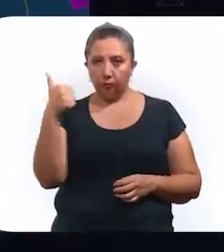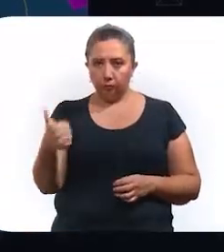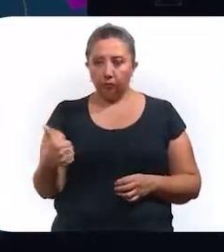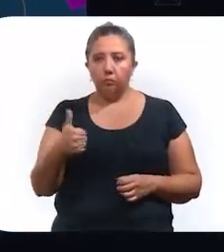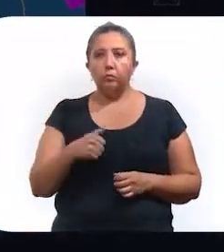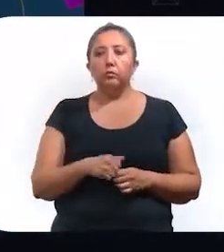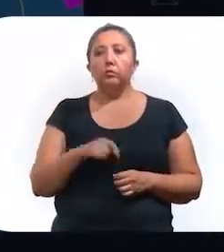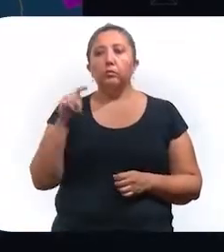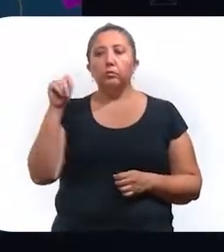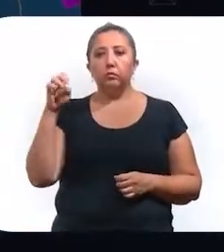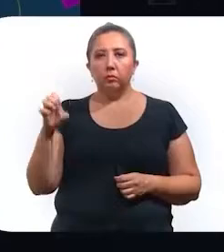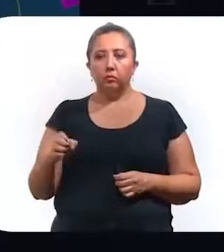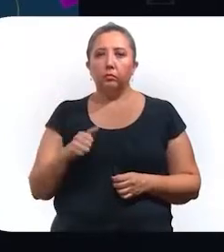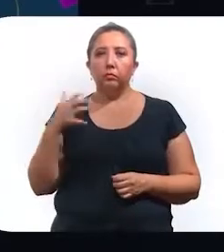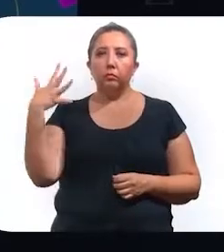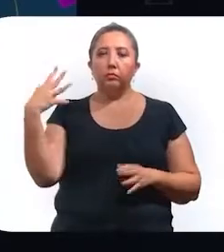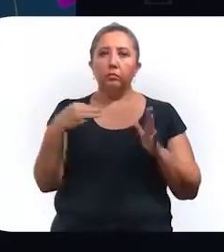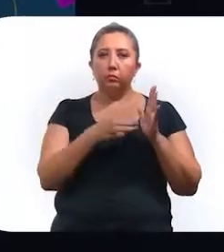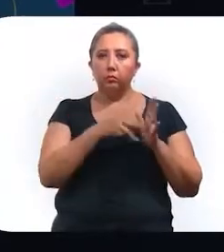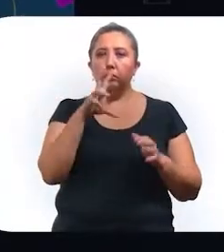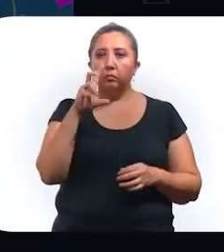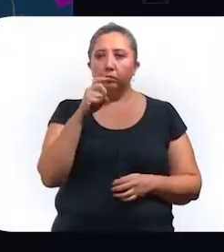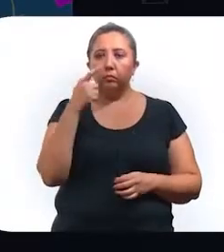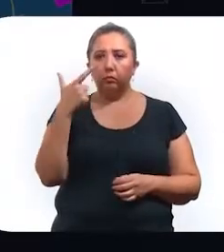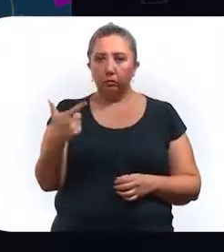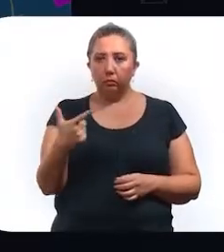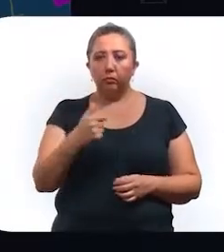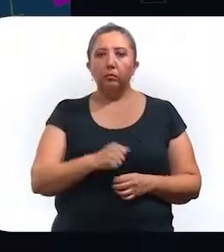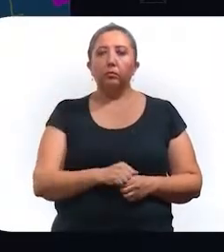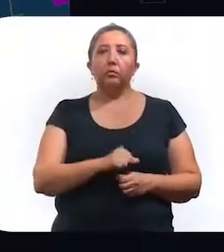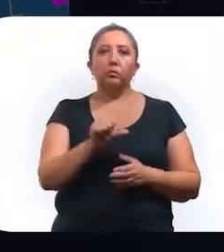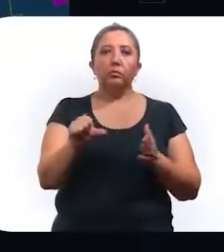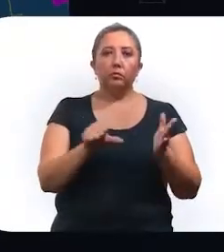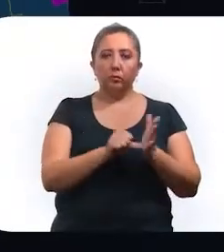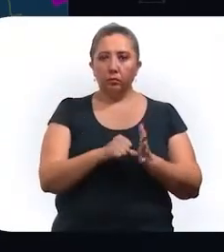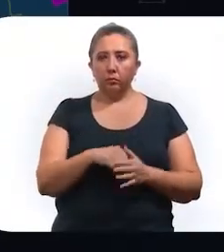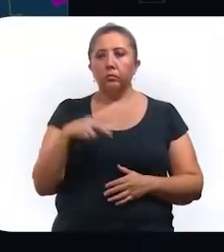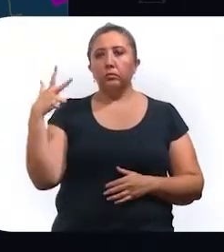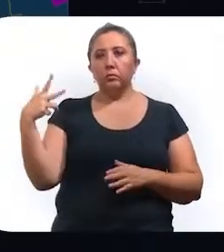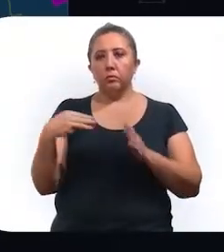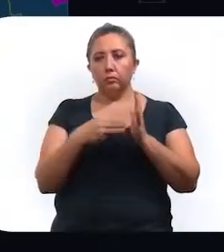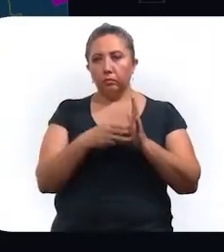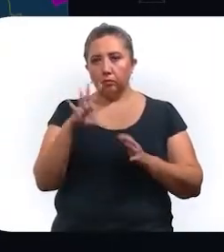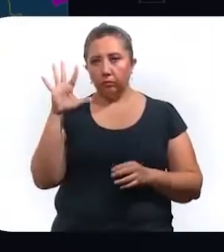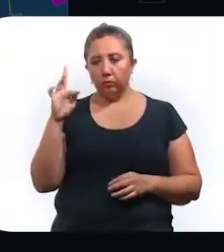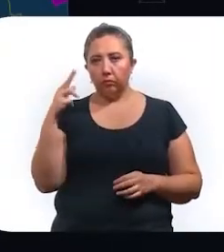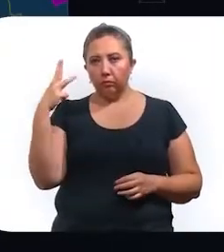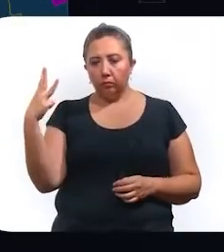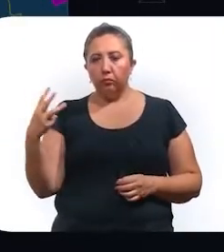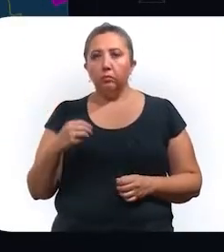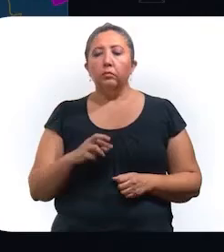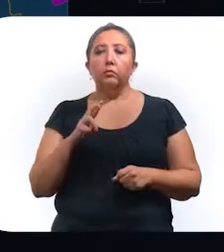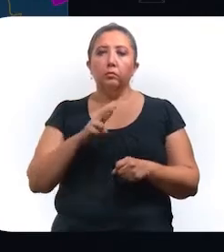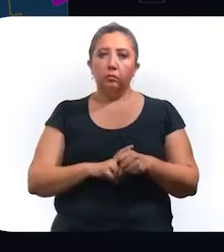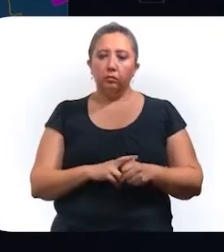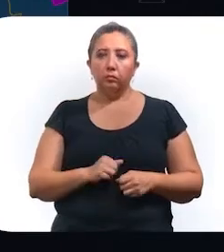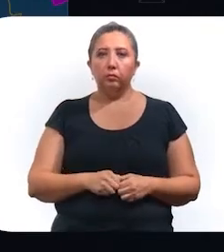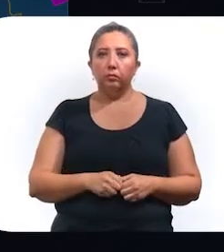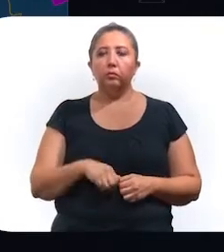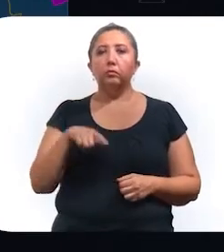12.556 en la zona oriente, 5.037 en la zona centro, 8.043 en la zona